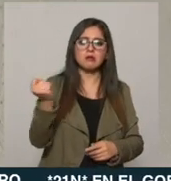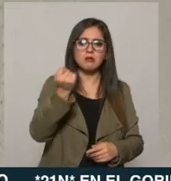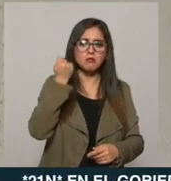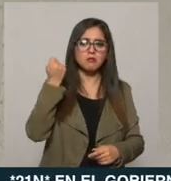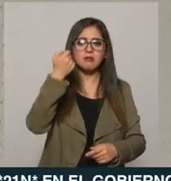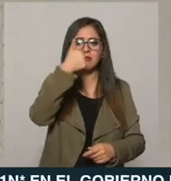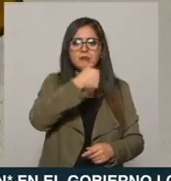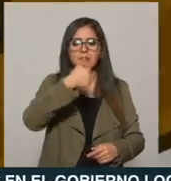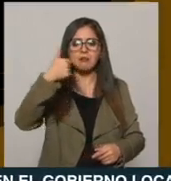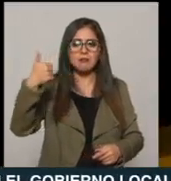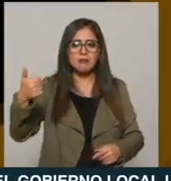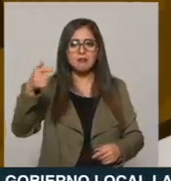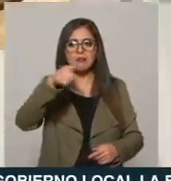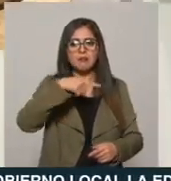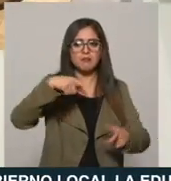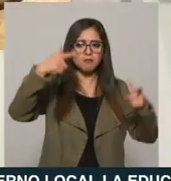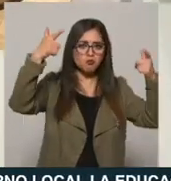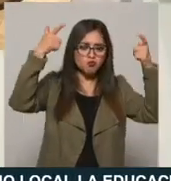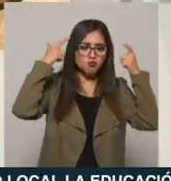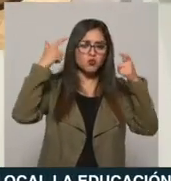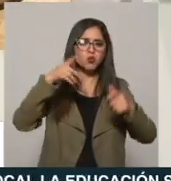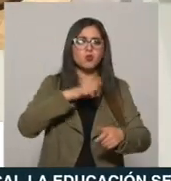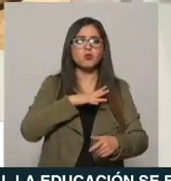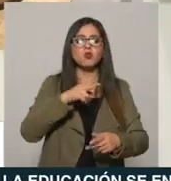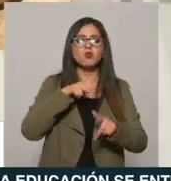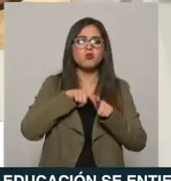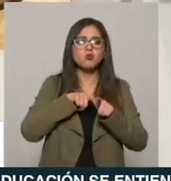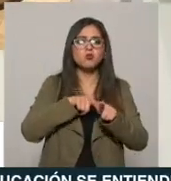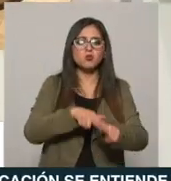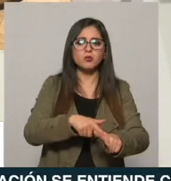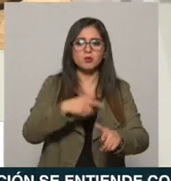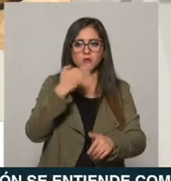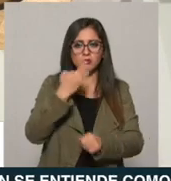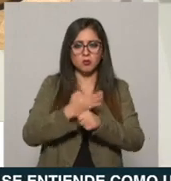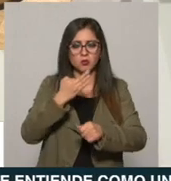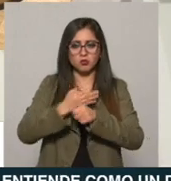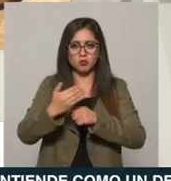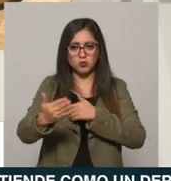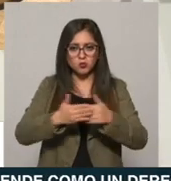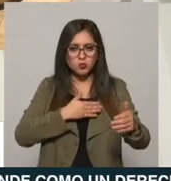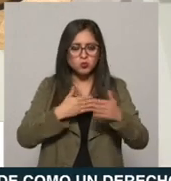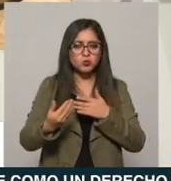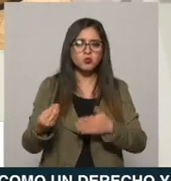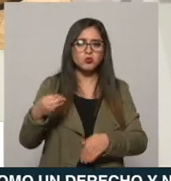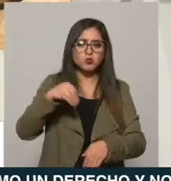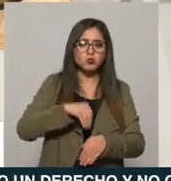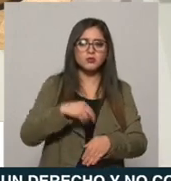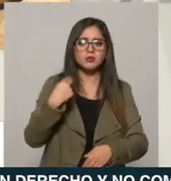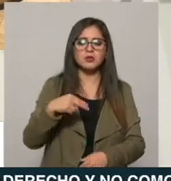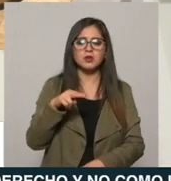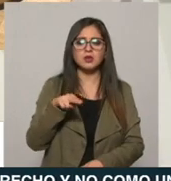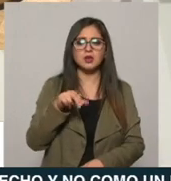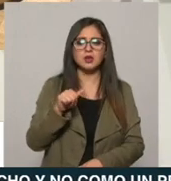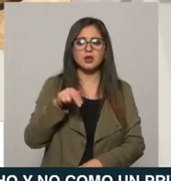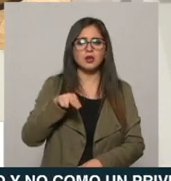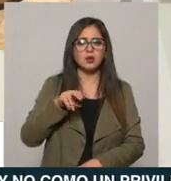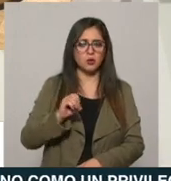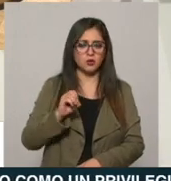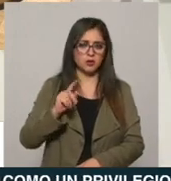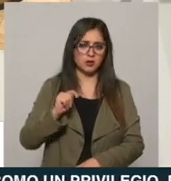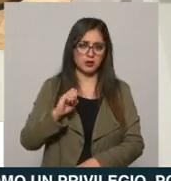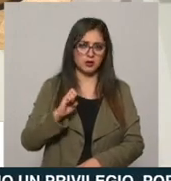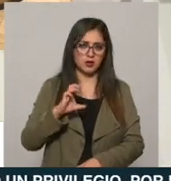se hace más duradero. Pero ahorita actualmente las nuevas colecciones ya están empezando a salir con lo que es la nanotecnología, en la